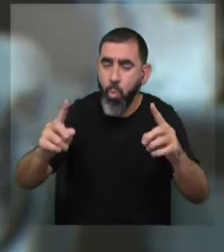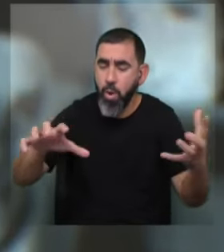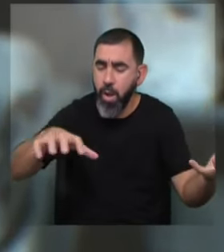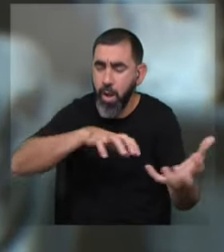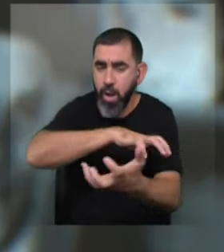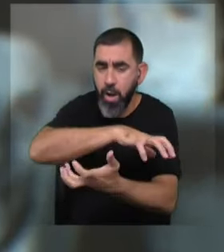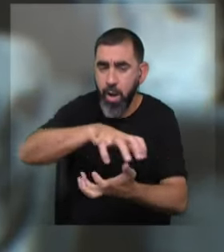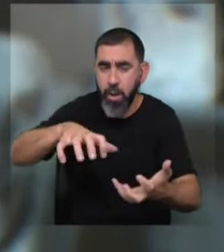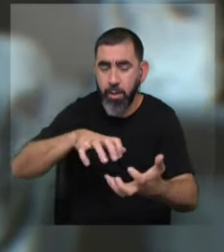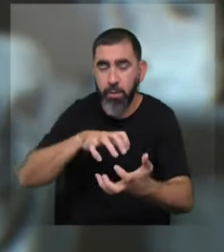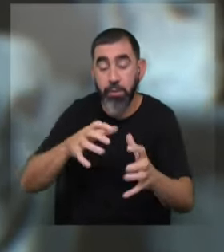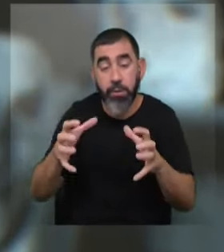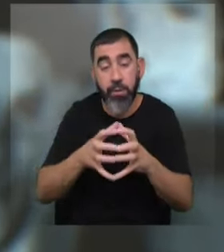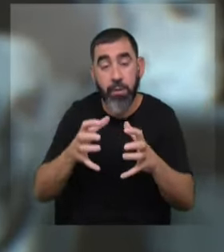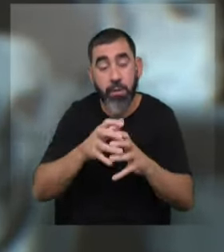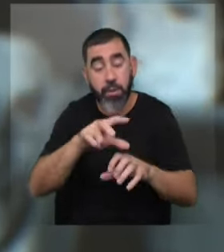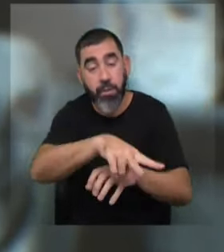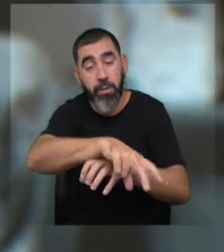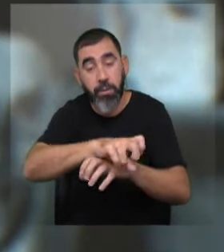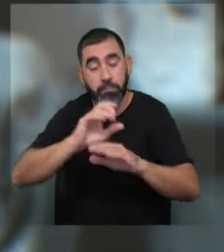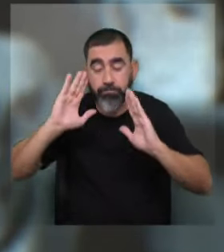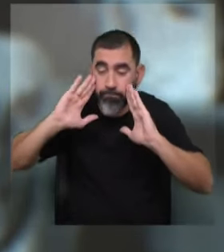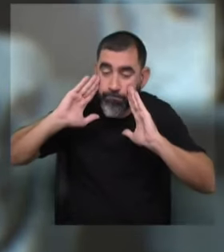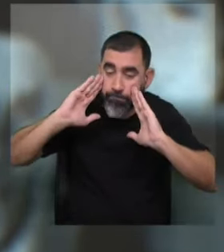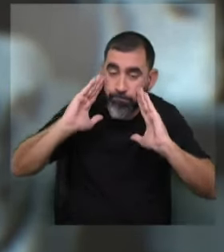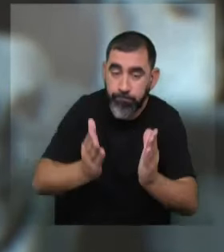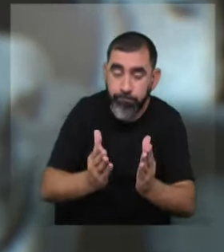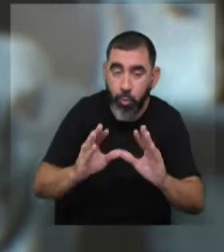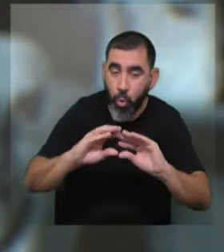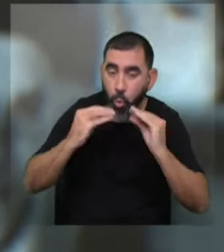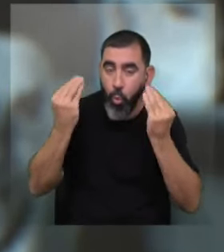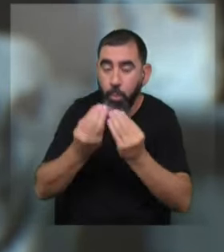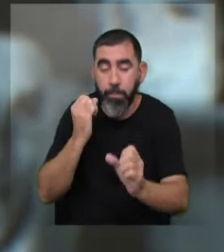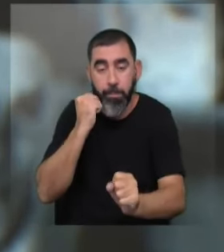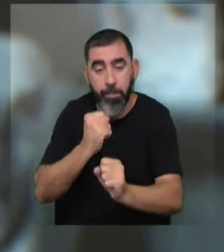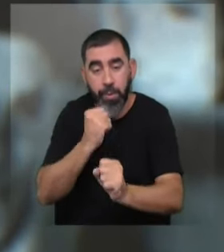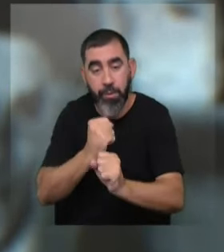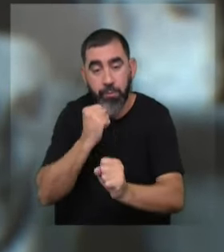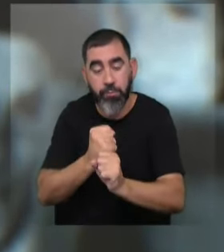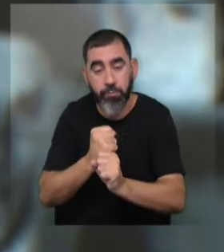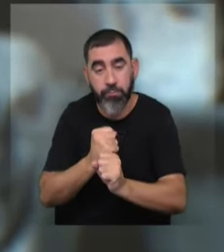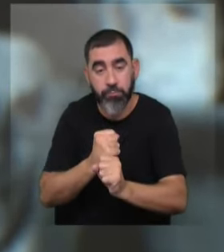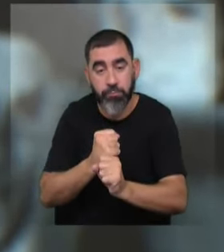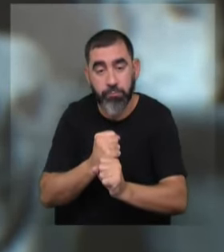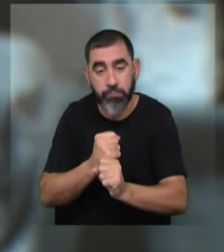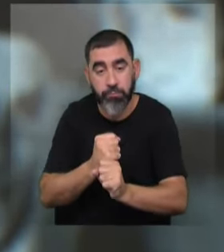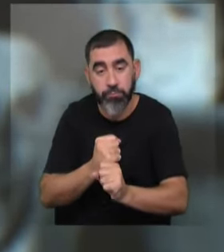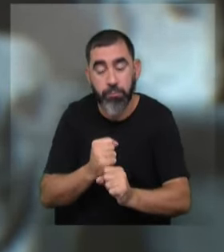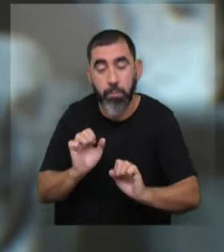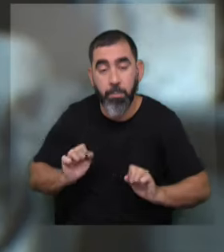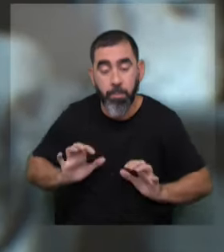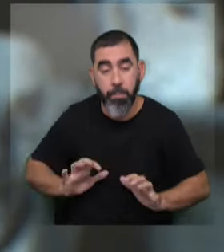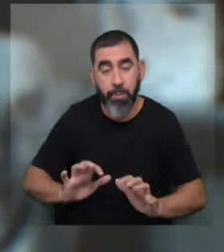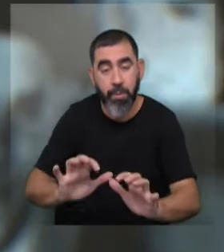compleja, donde el equipo de la Fiscalía se ha volcado en pleno al trabajo. Y bueno, estamos en todo en la